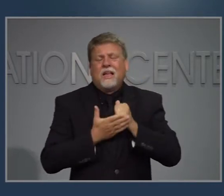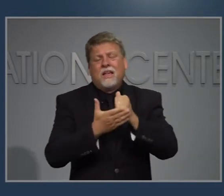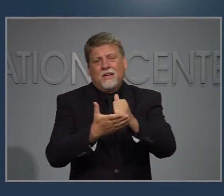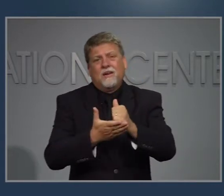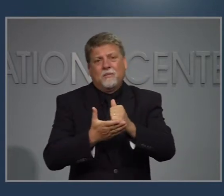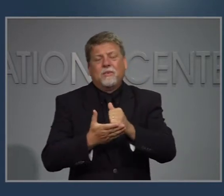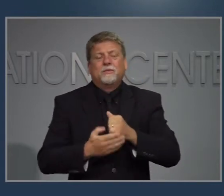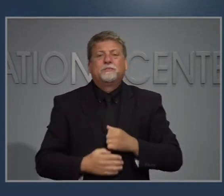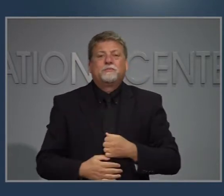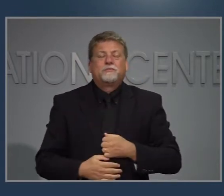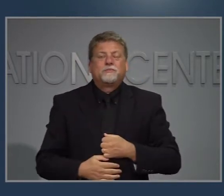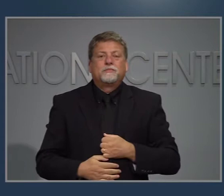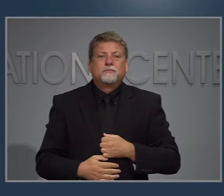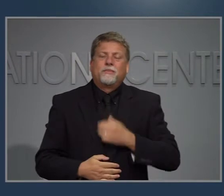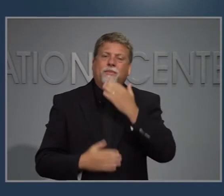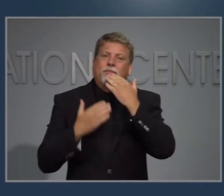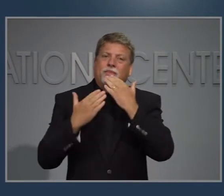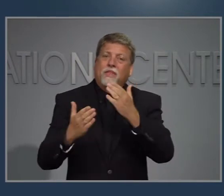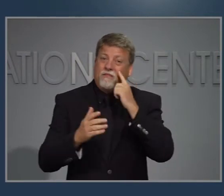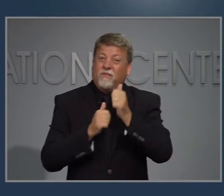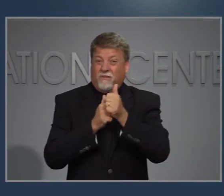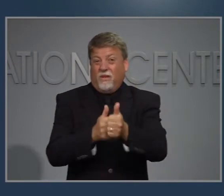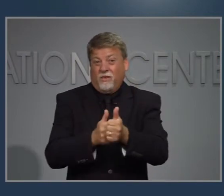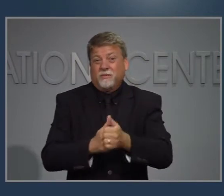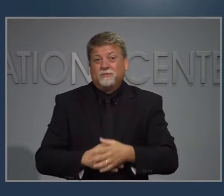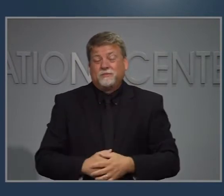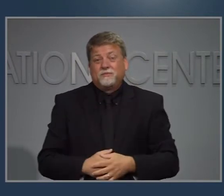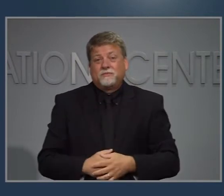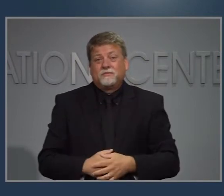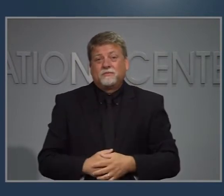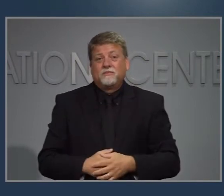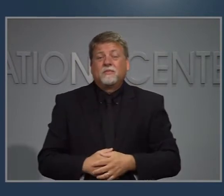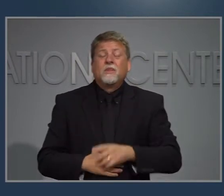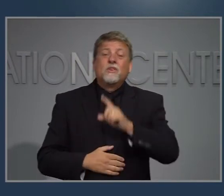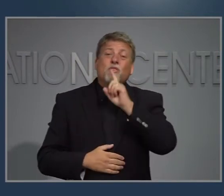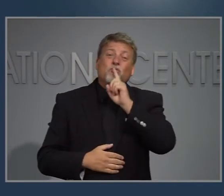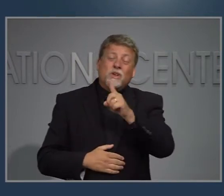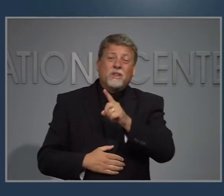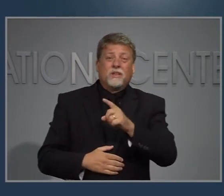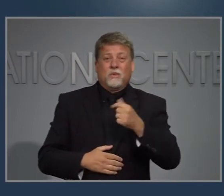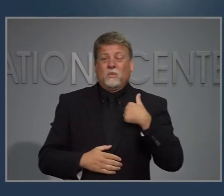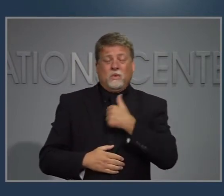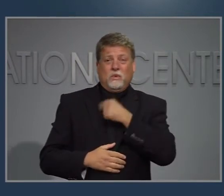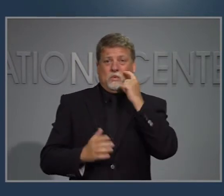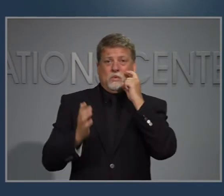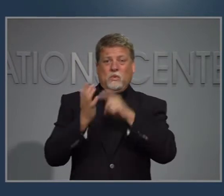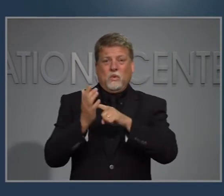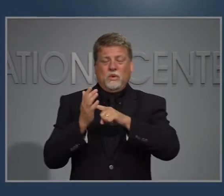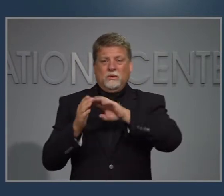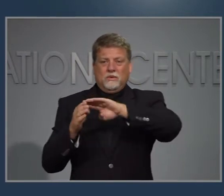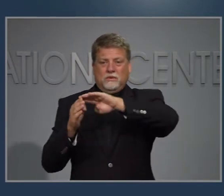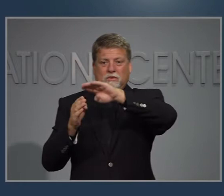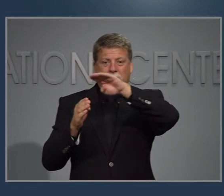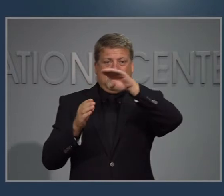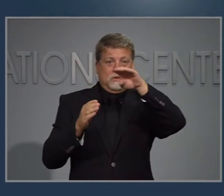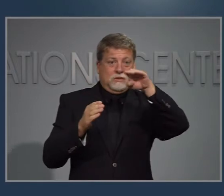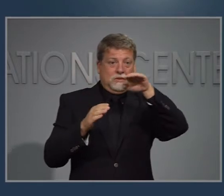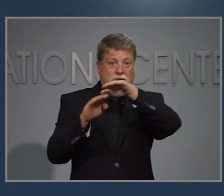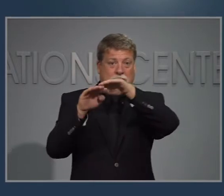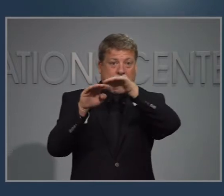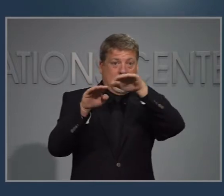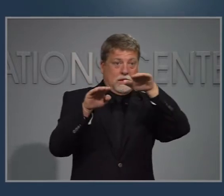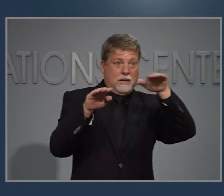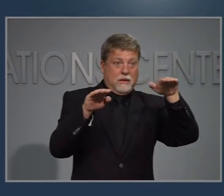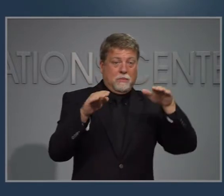empiezan a estabilizar los niveles de transmisión en Carolina del Norte, en todo el país y en todo el mundo, muchos lugares están